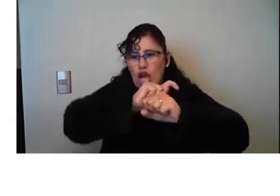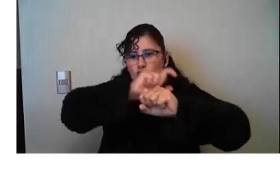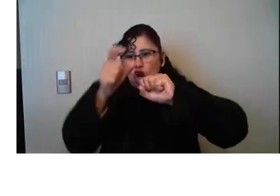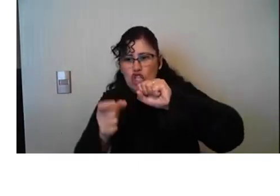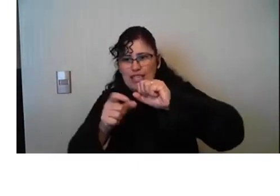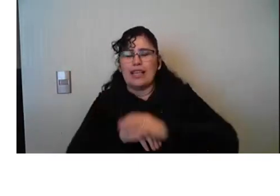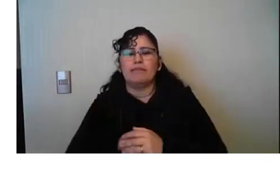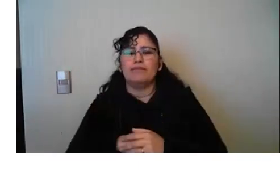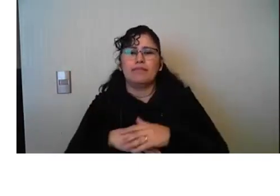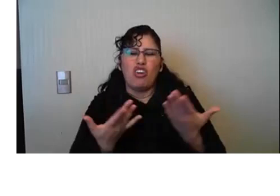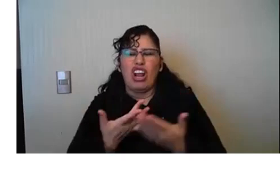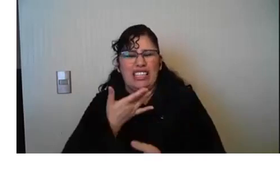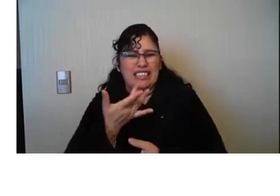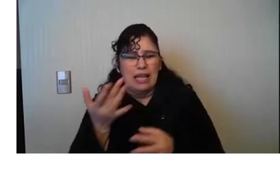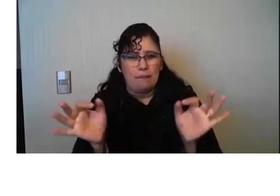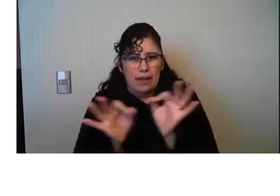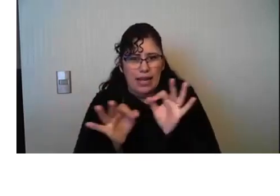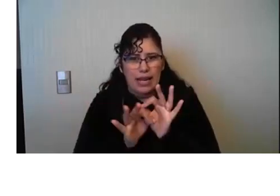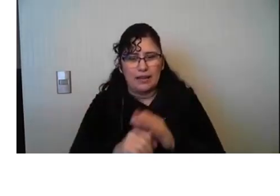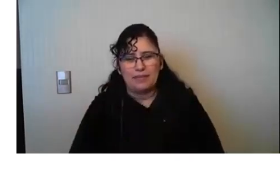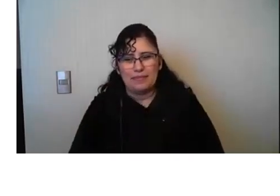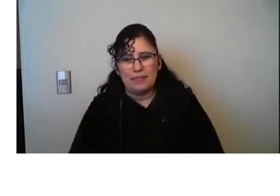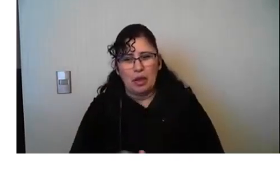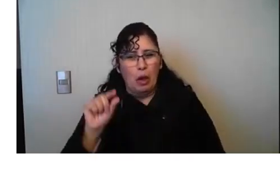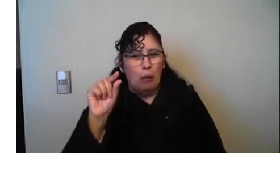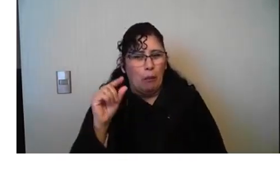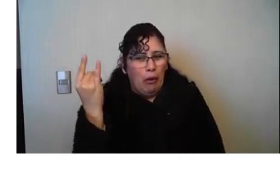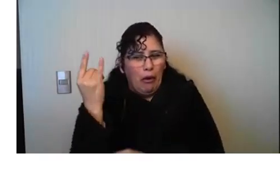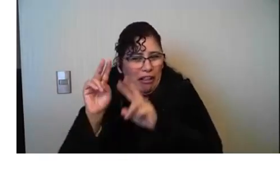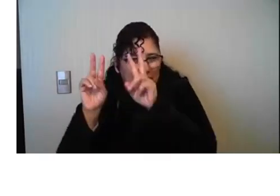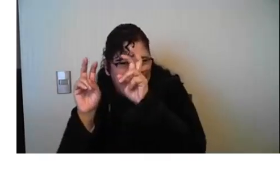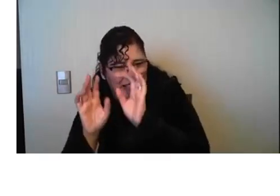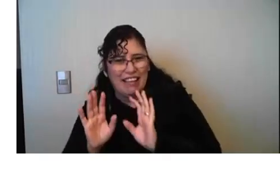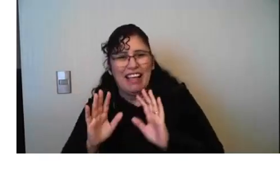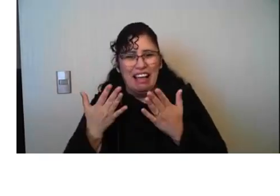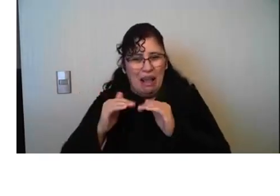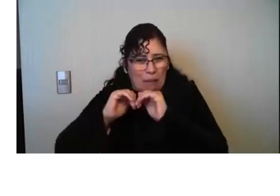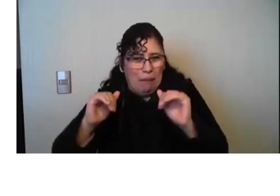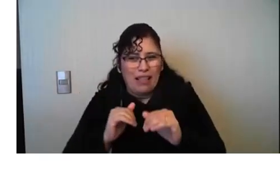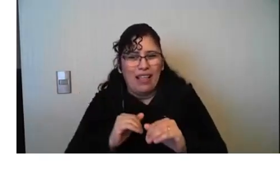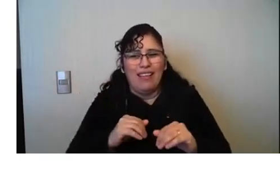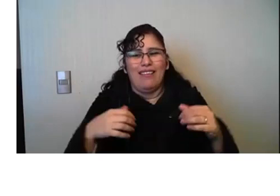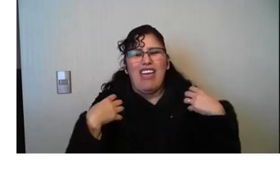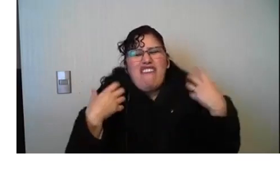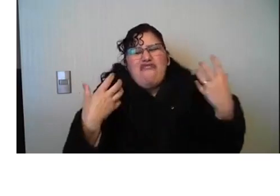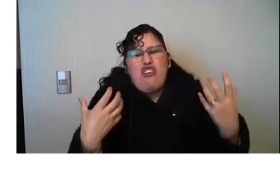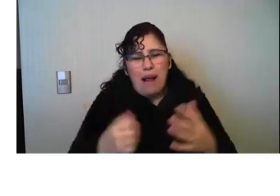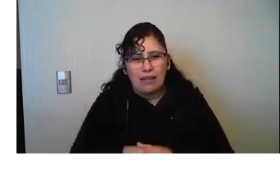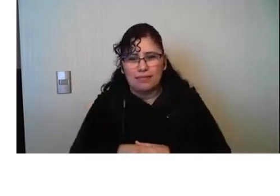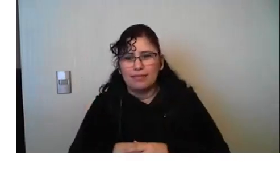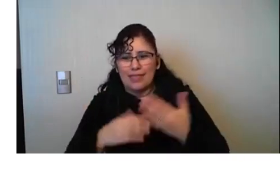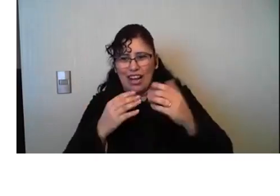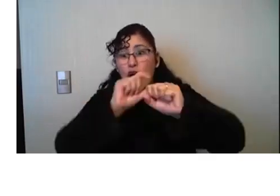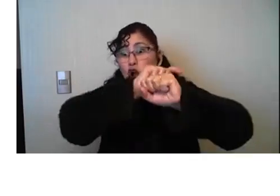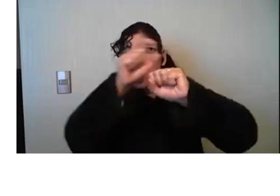bien simples y quizás poco académicos, podemos decir que la corteza le dice al cerebelo,